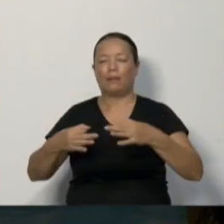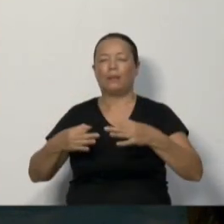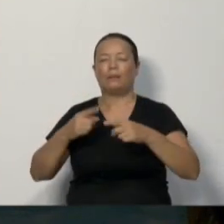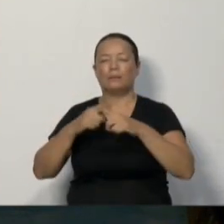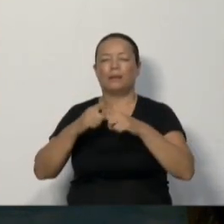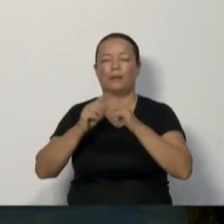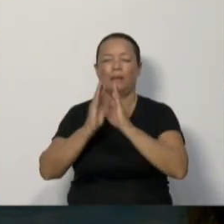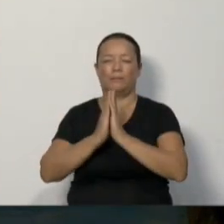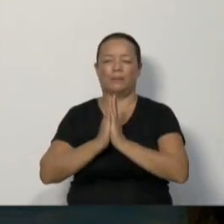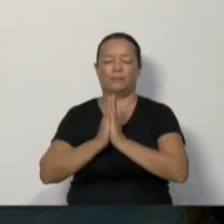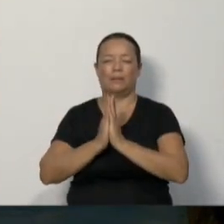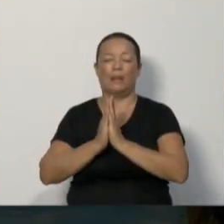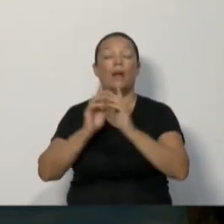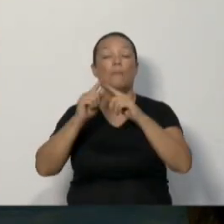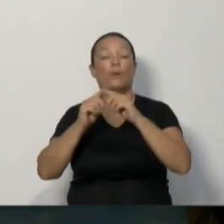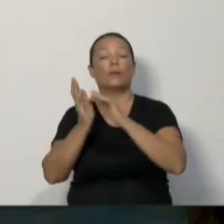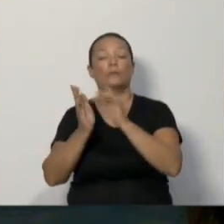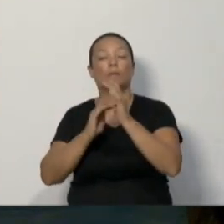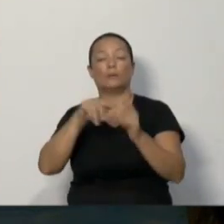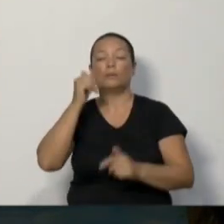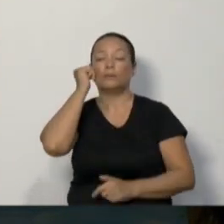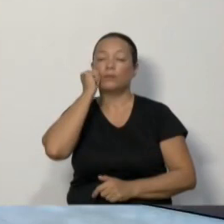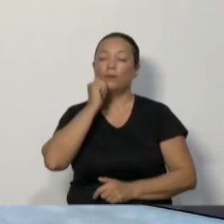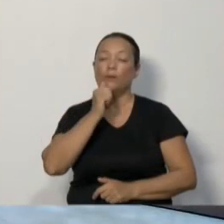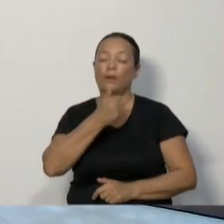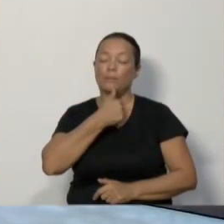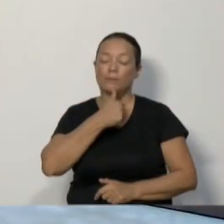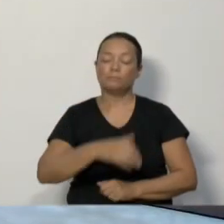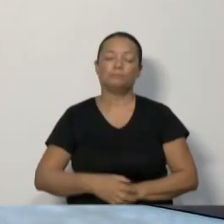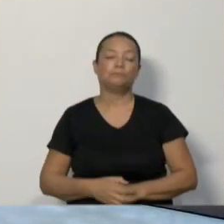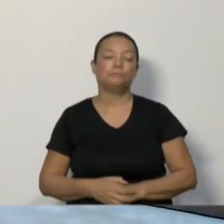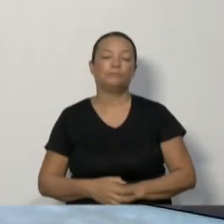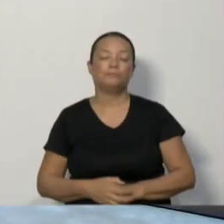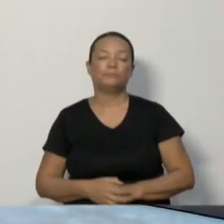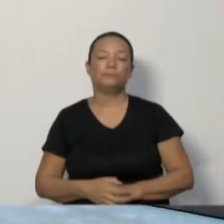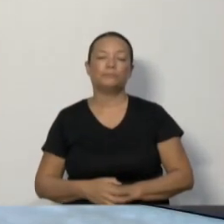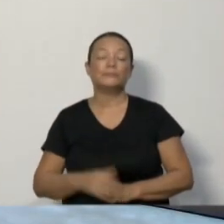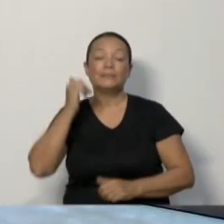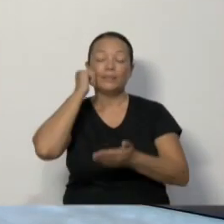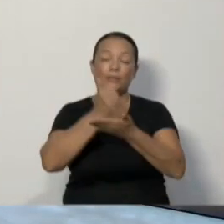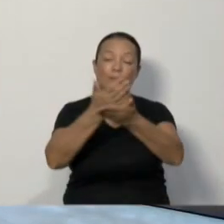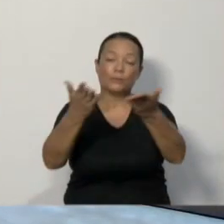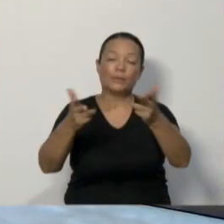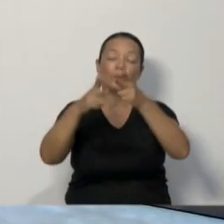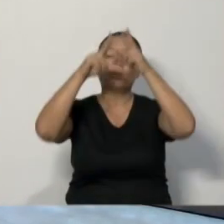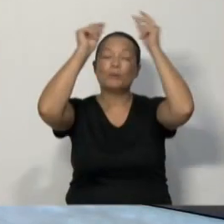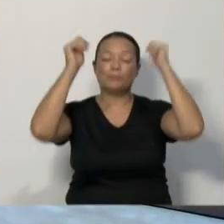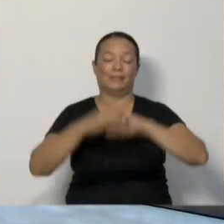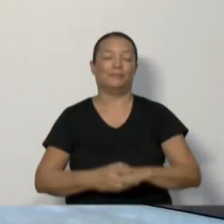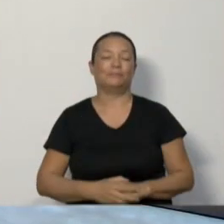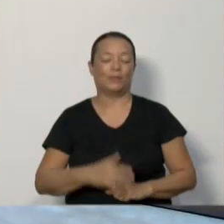las fiestas pascuales. Por Jesucristo nuestro Señor. Amén. El Señor esté con